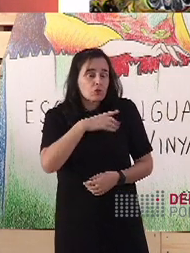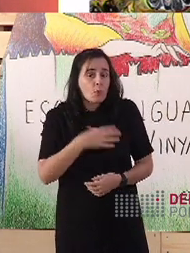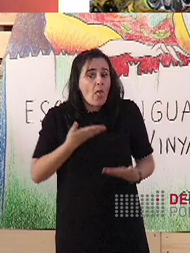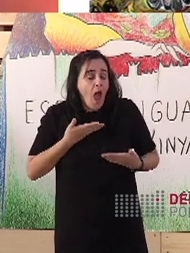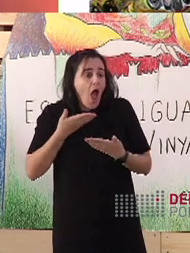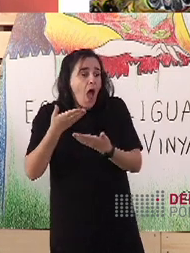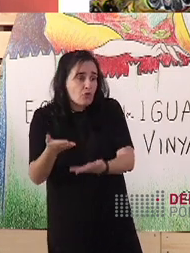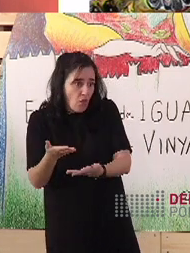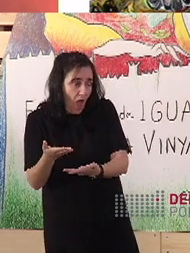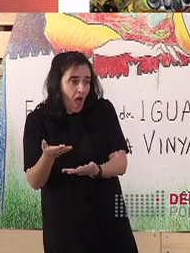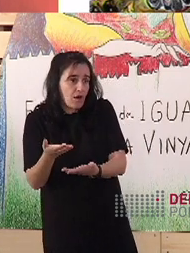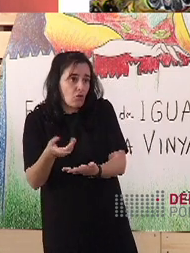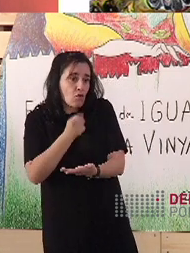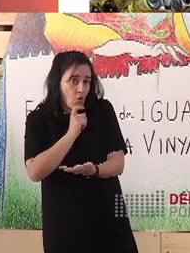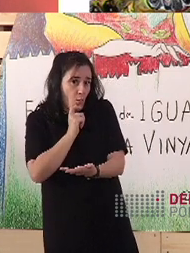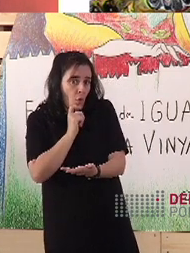a que